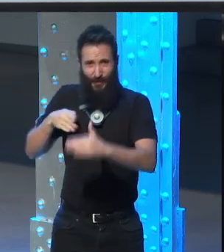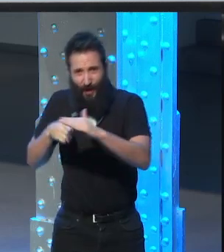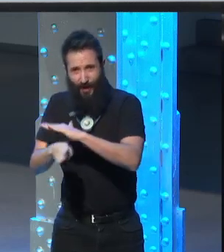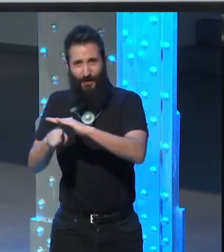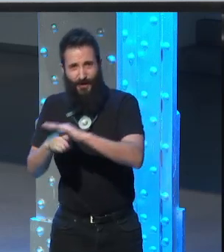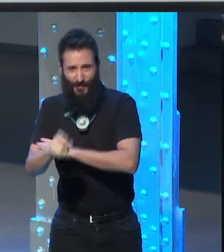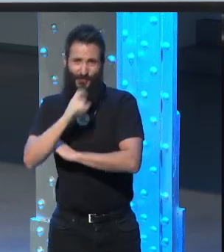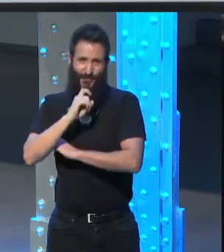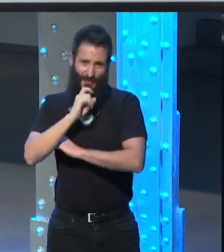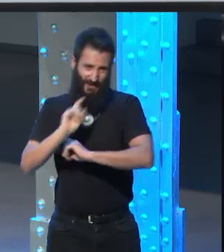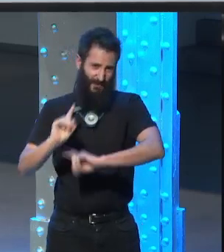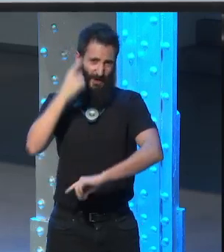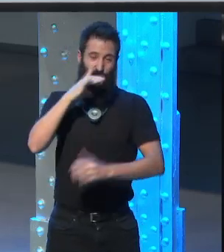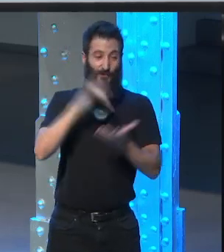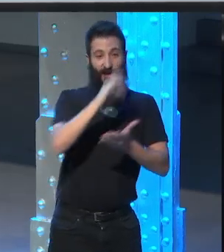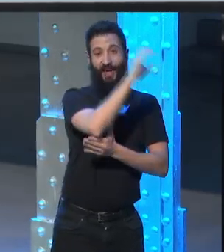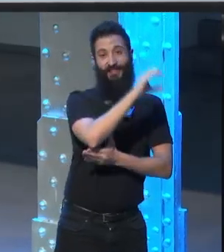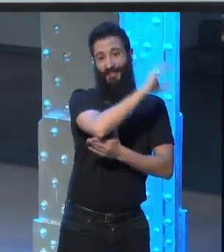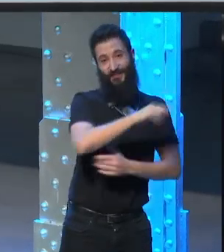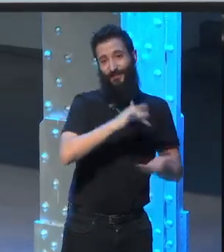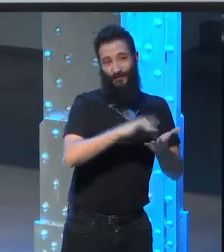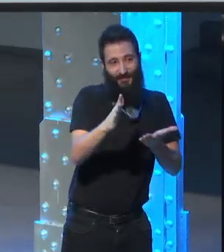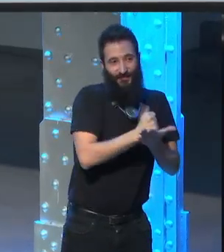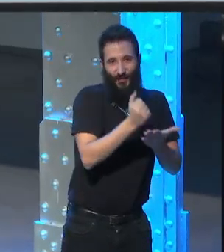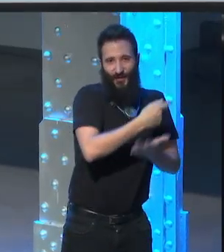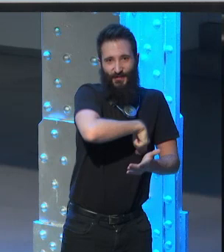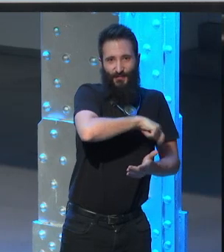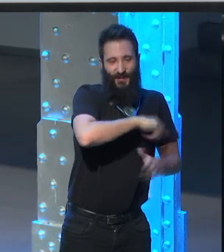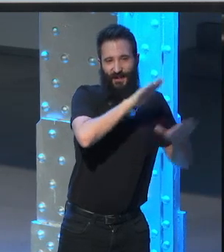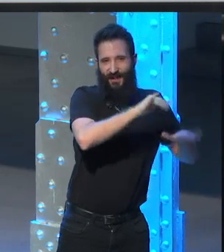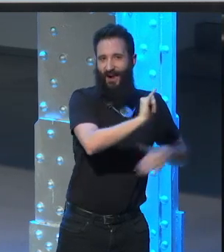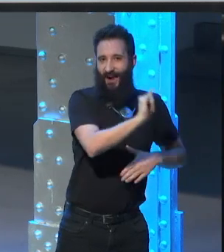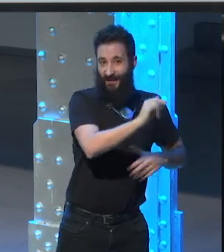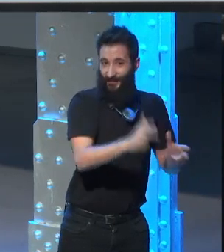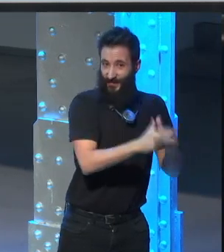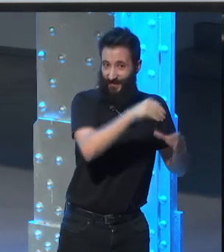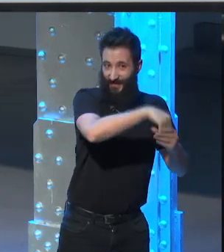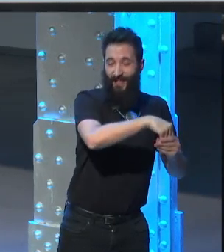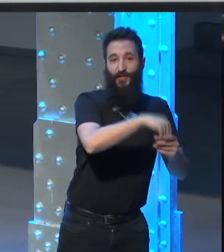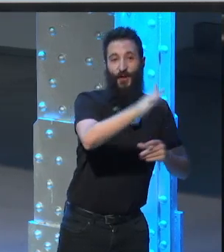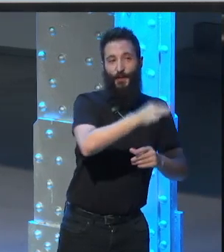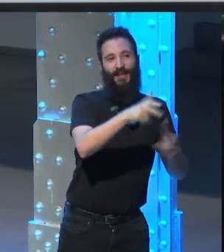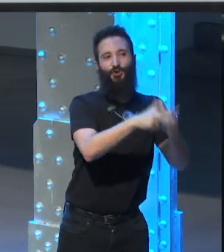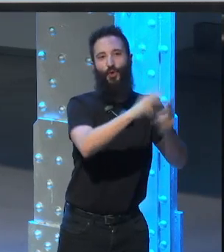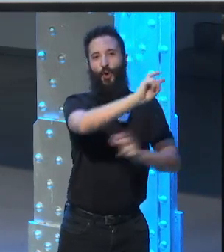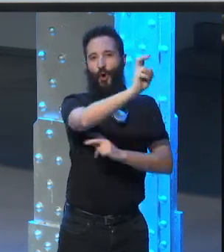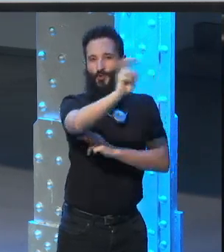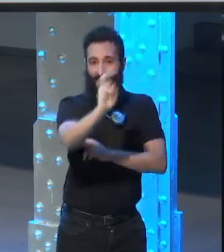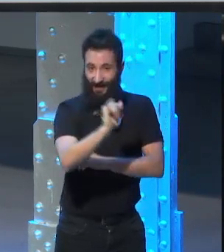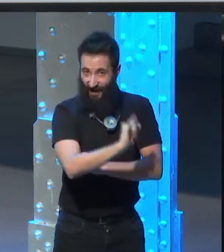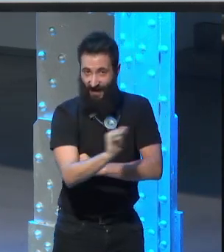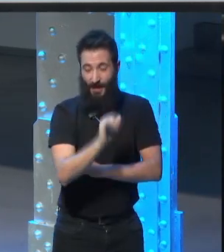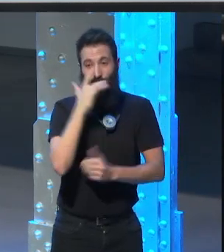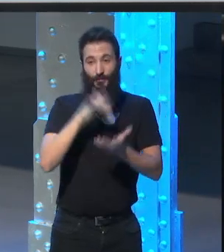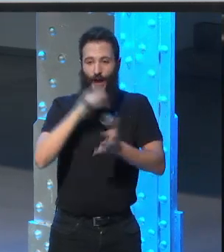porque de base de científicos ya tenemos todos los científicos españoles de la sociedad más de otras sociedades.